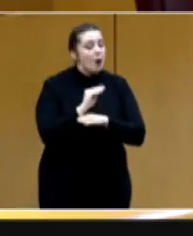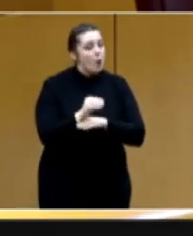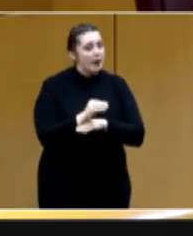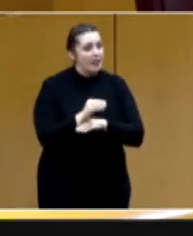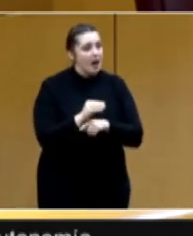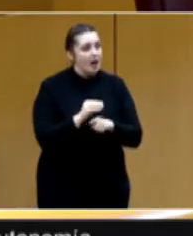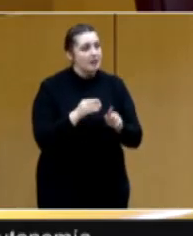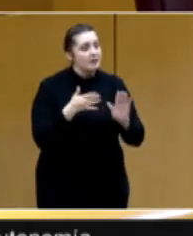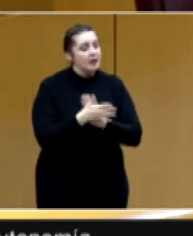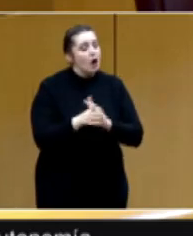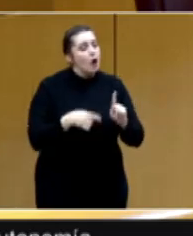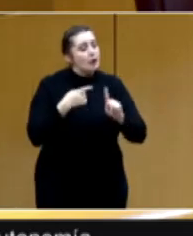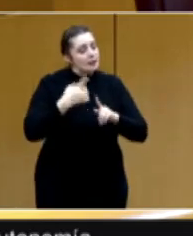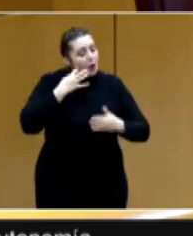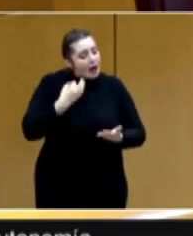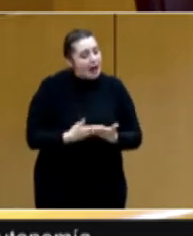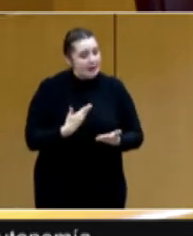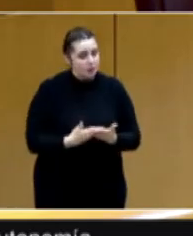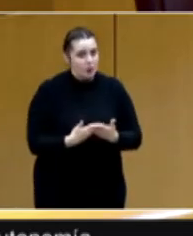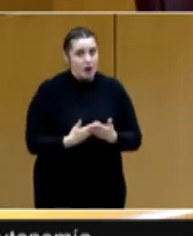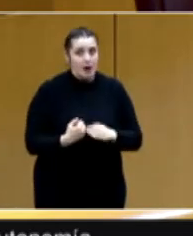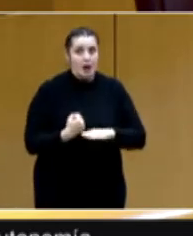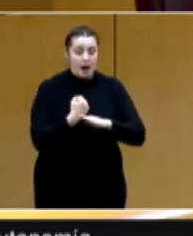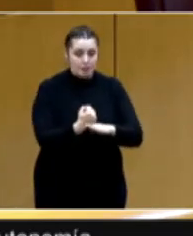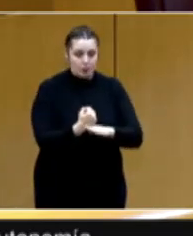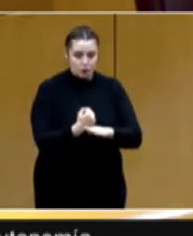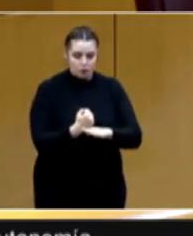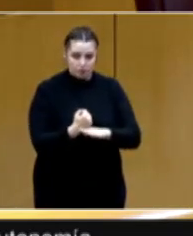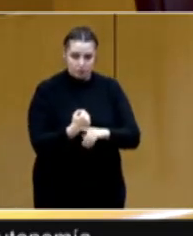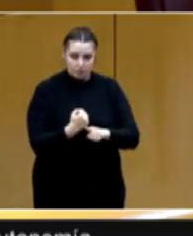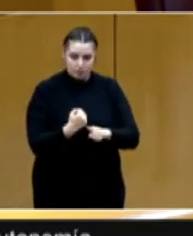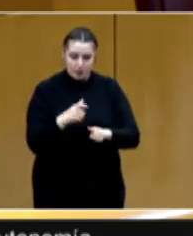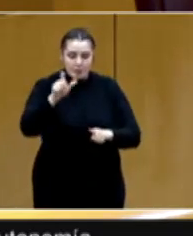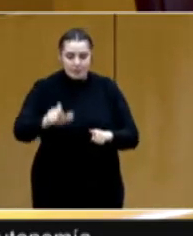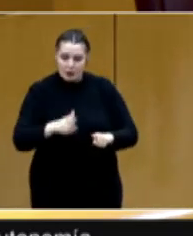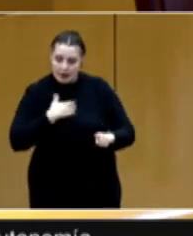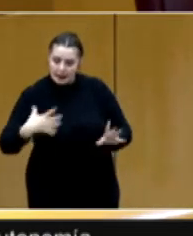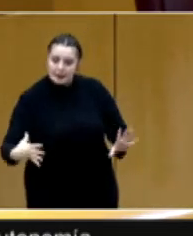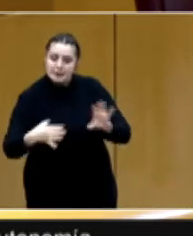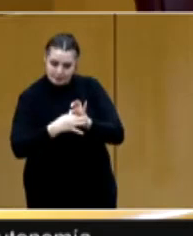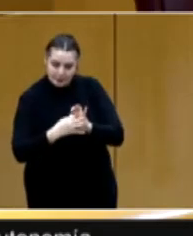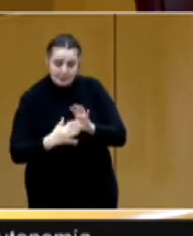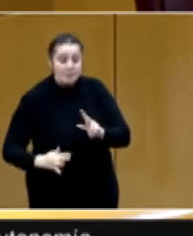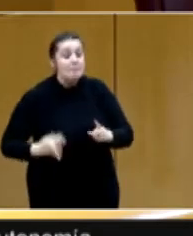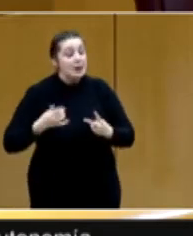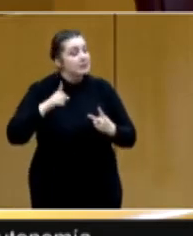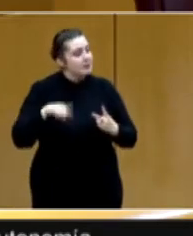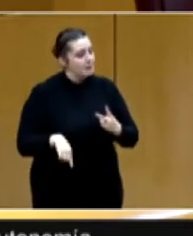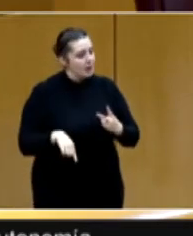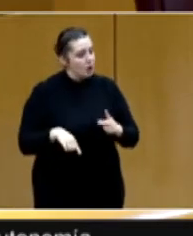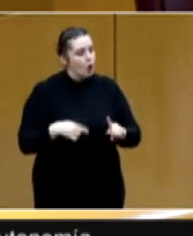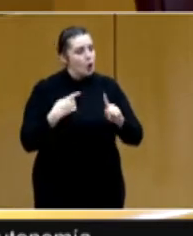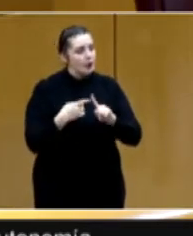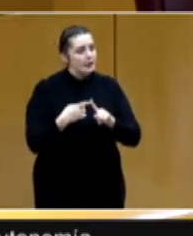para garantizar que el apoyo cumple la voluntad de la persona con discapacidad sino también para que no se vea